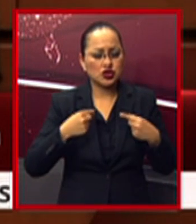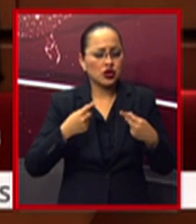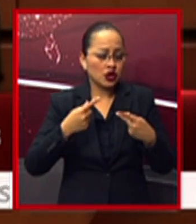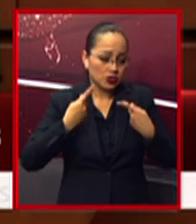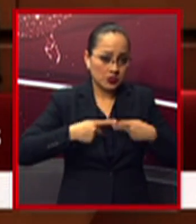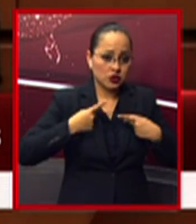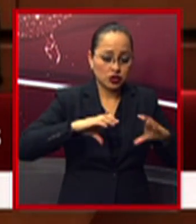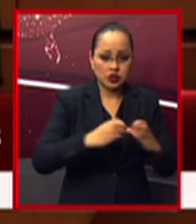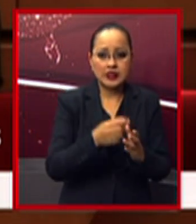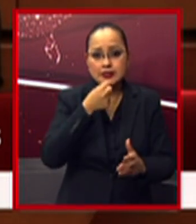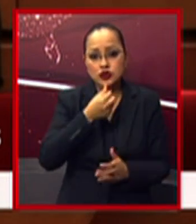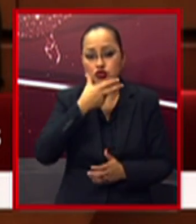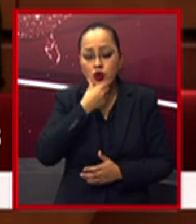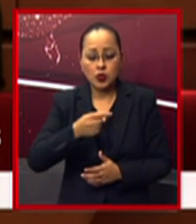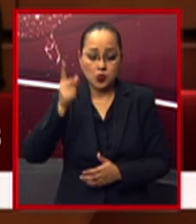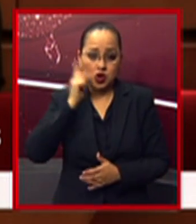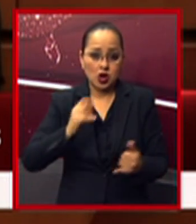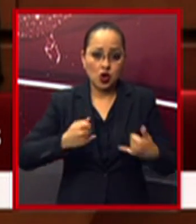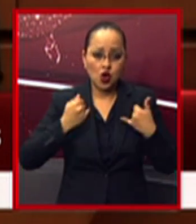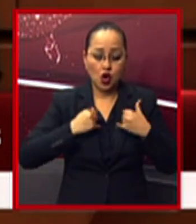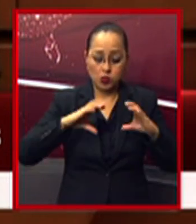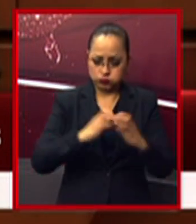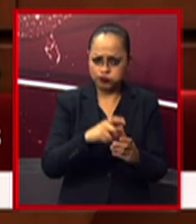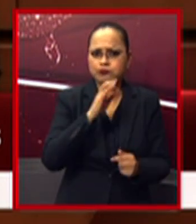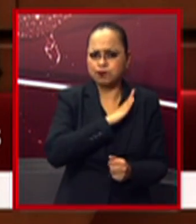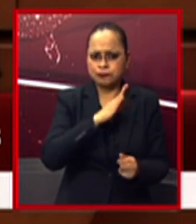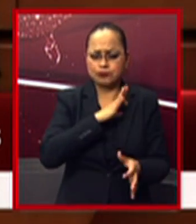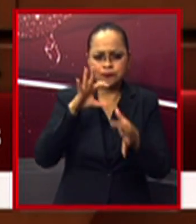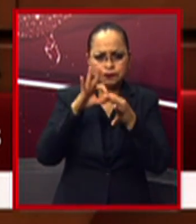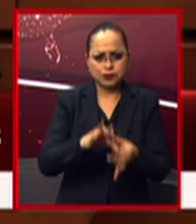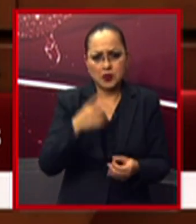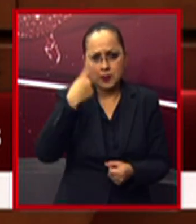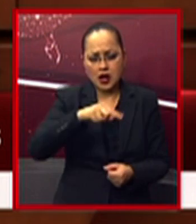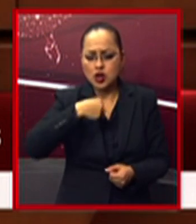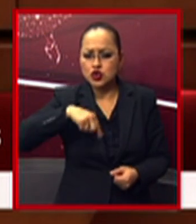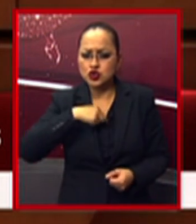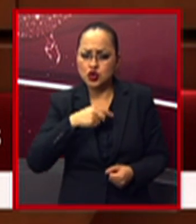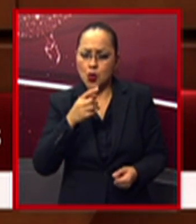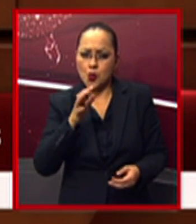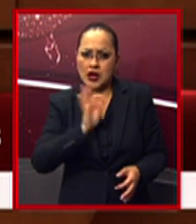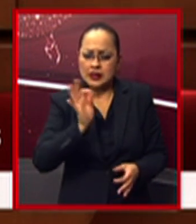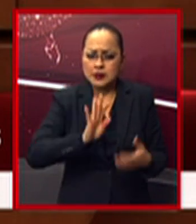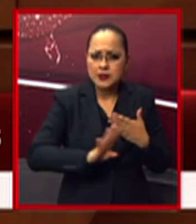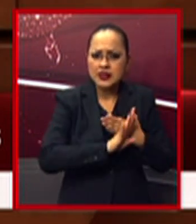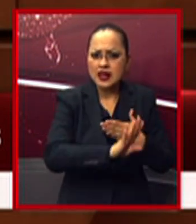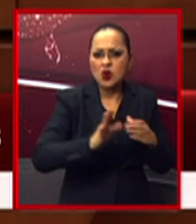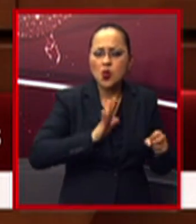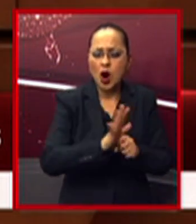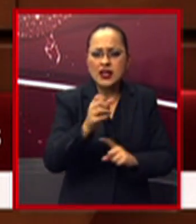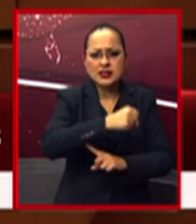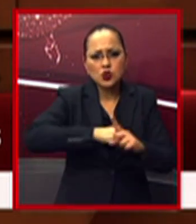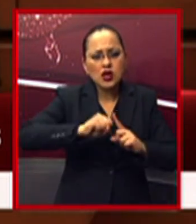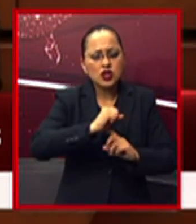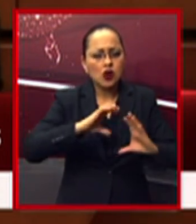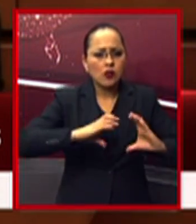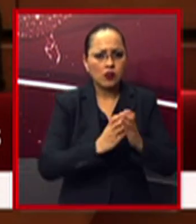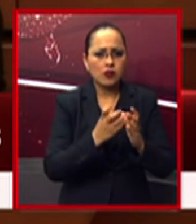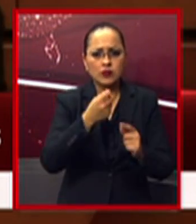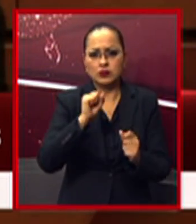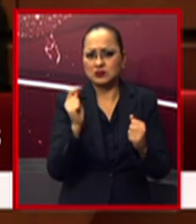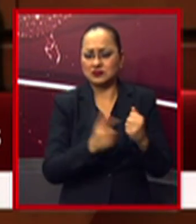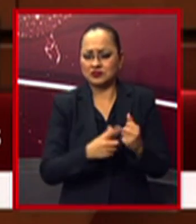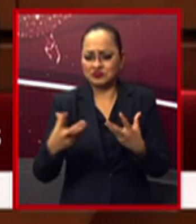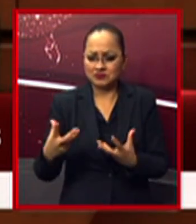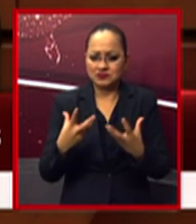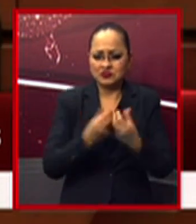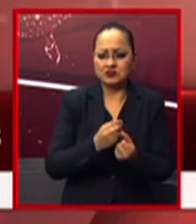niños y de las y los adolescentes para que podamos prevenir las situaciones de